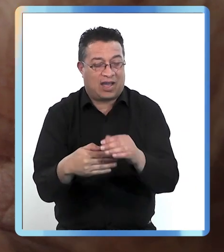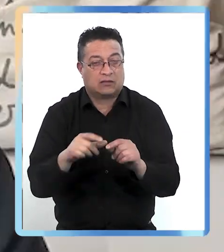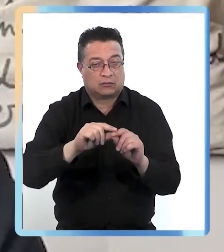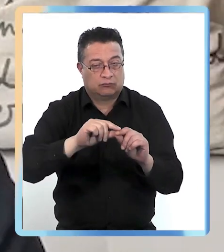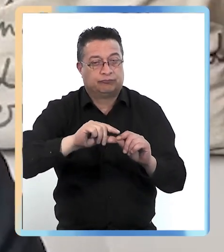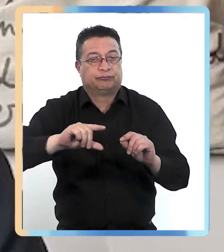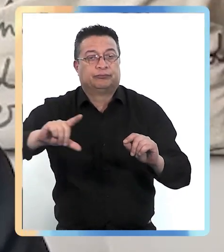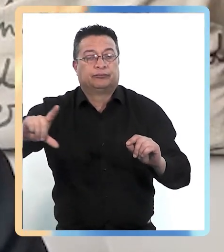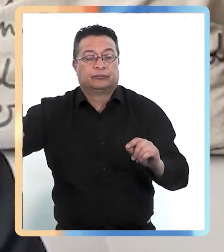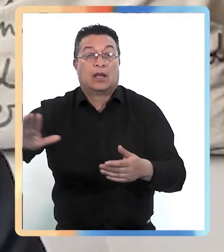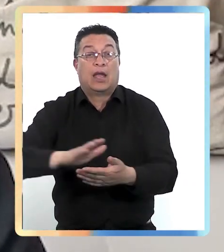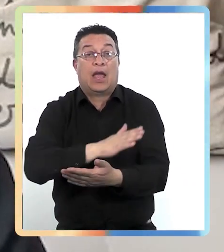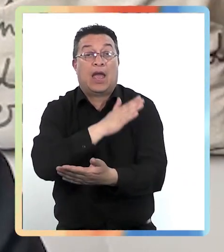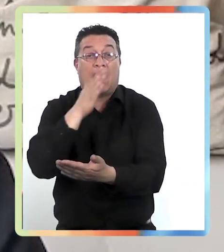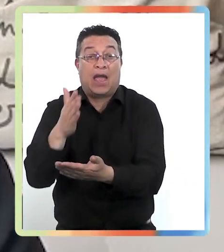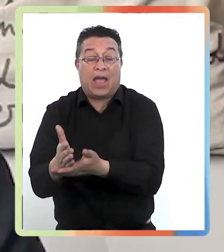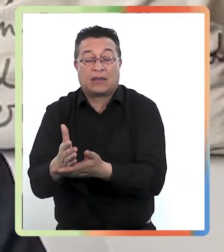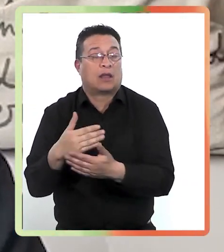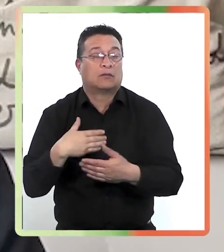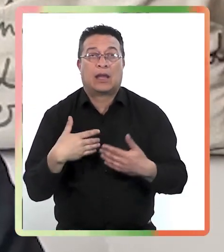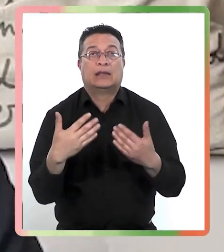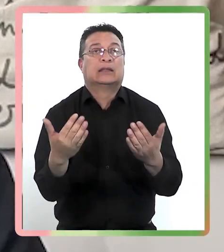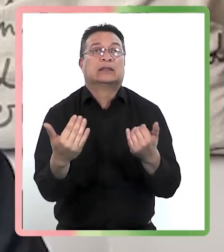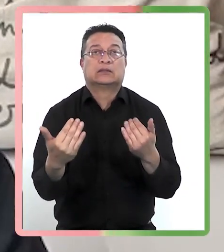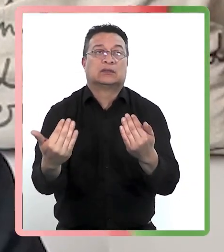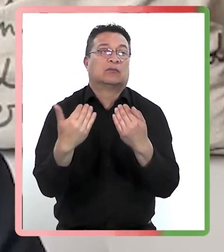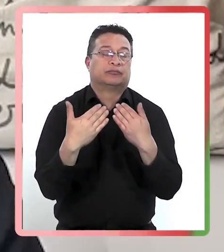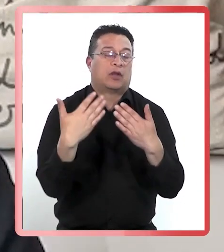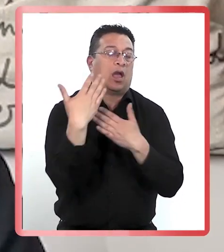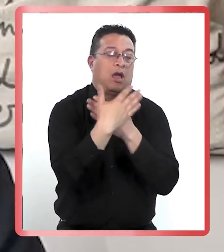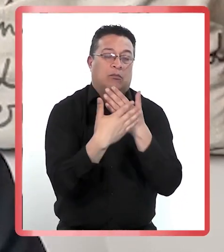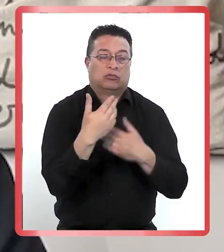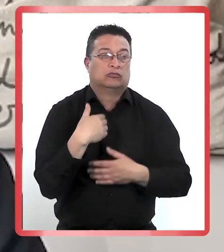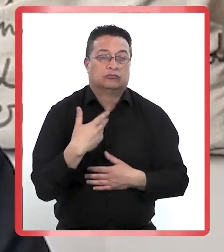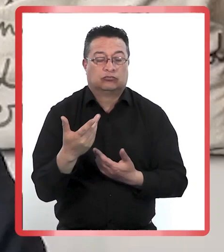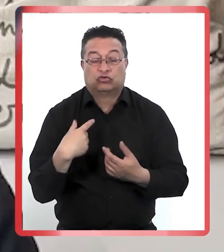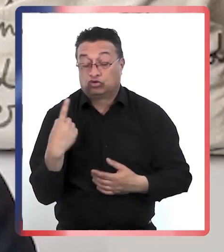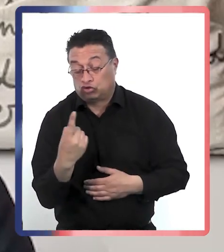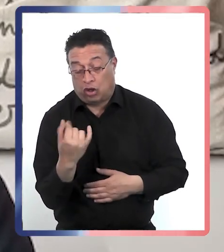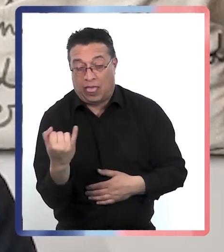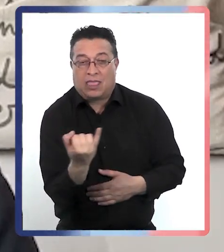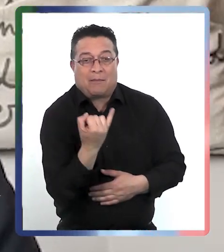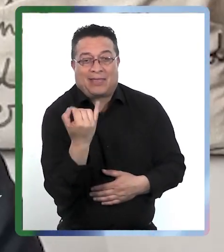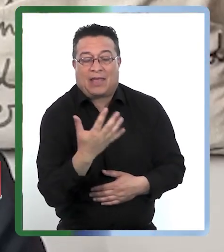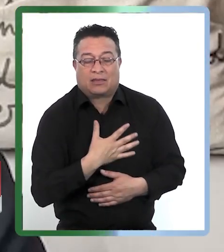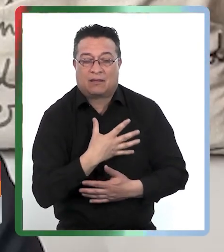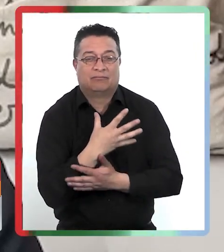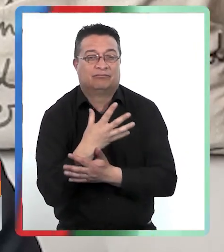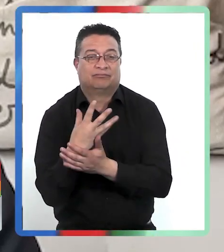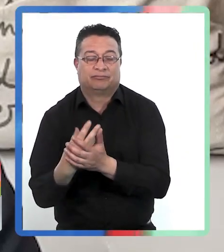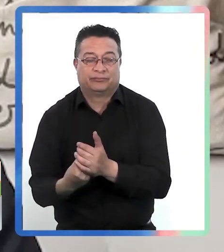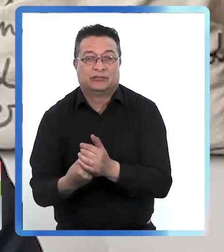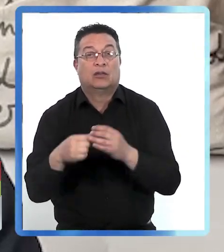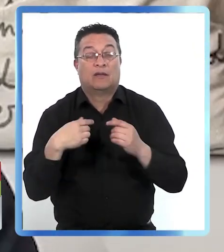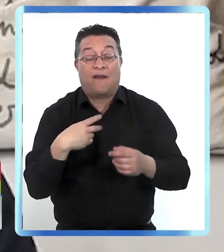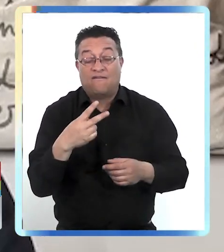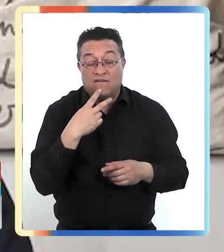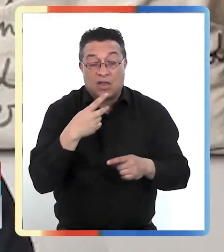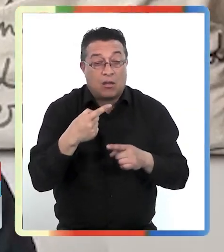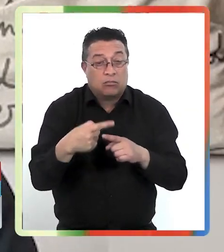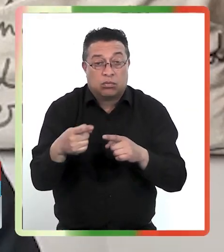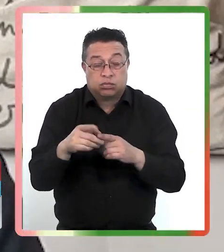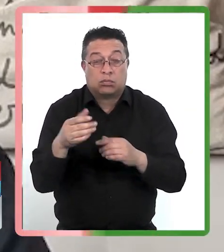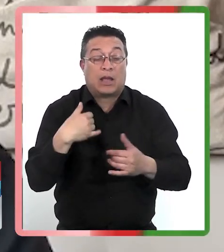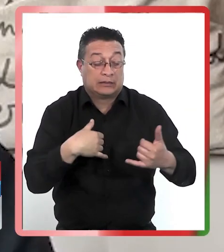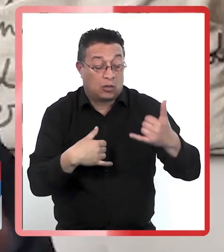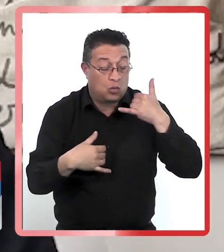sin parar, hasta llegar a un estado de dependencia importante, que el paciente dependa de otros, no solo para actividades complejas de la